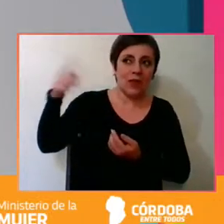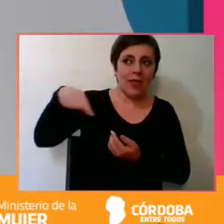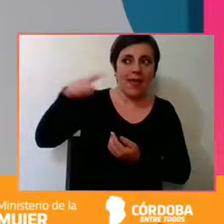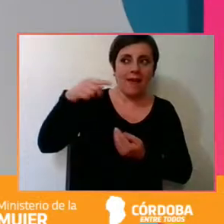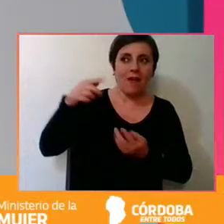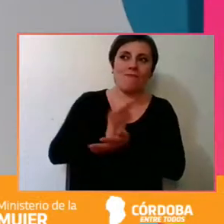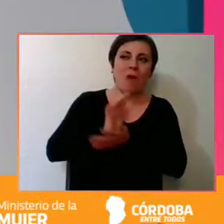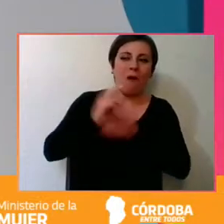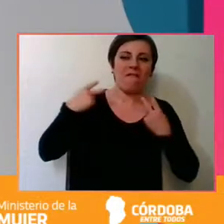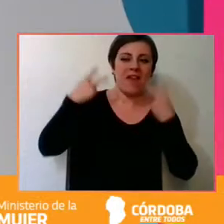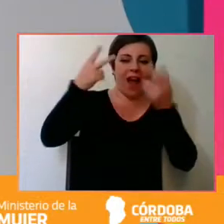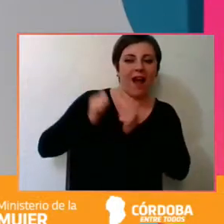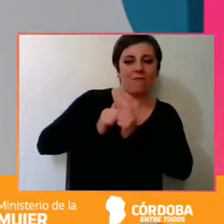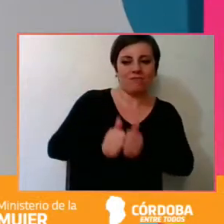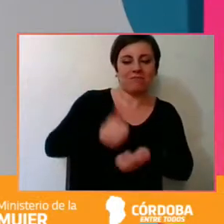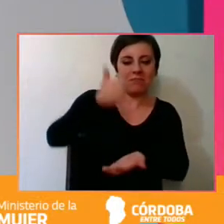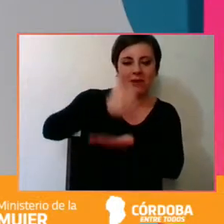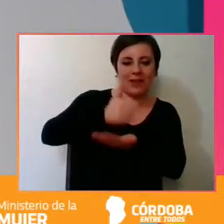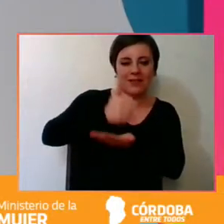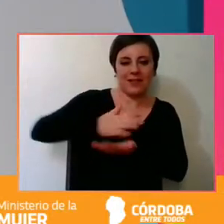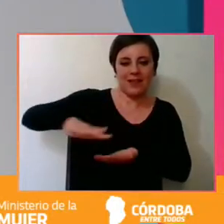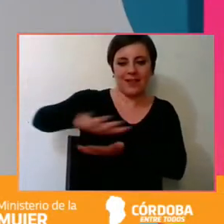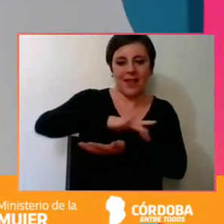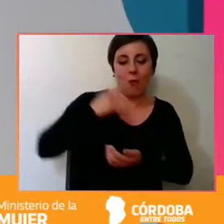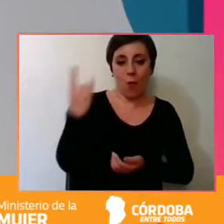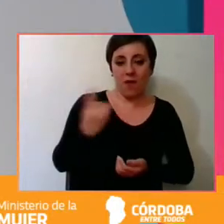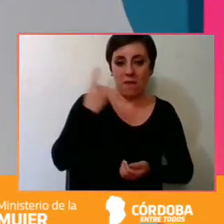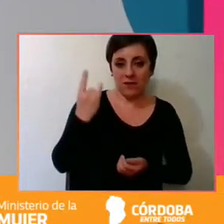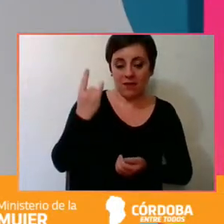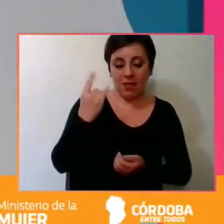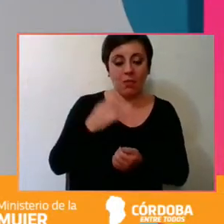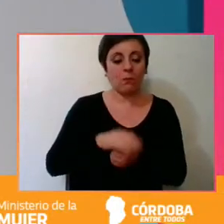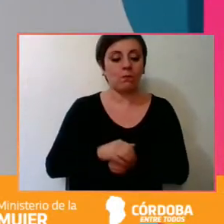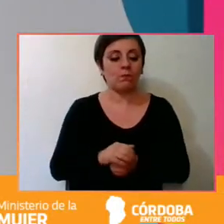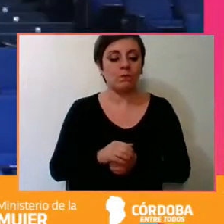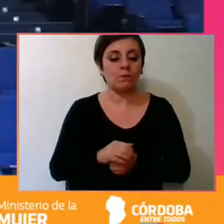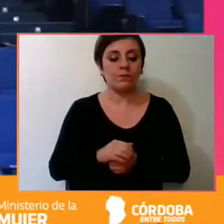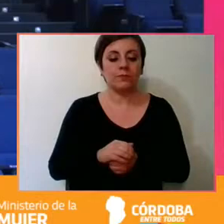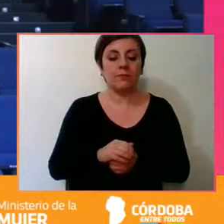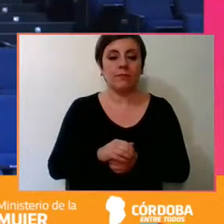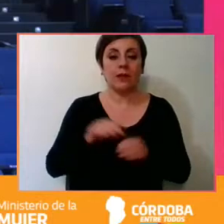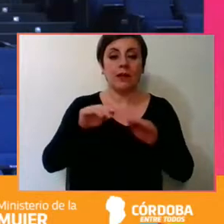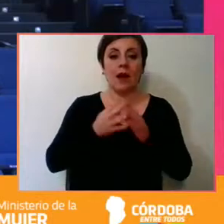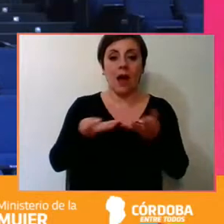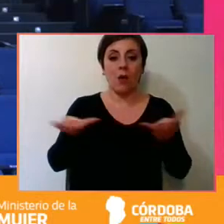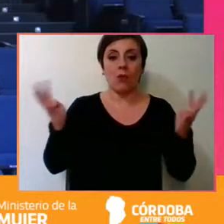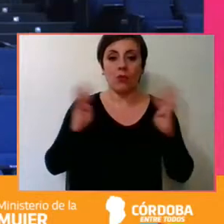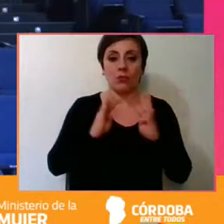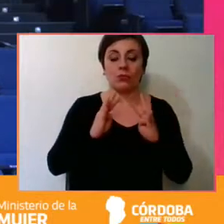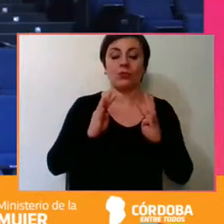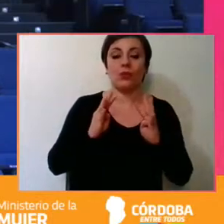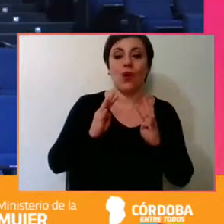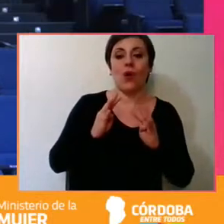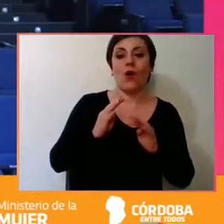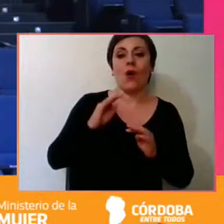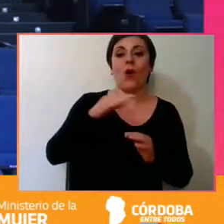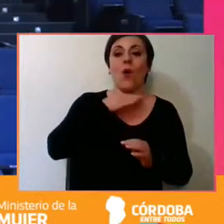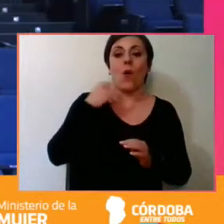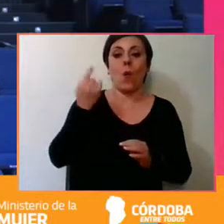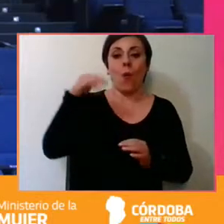poder estar presentes en esta universidad. Estamos en el auditorio Juan Domingo Perón. Cuando fue